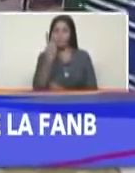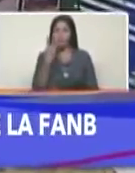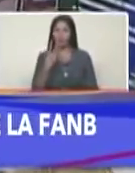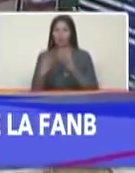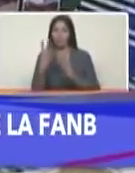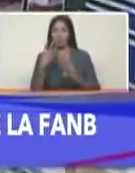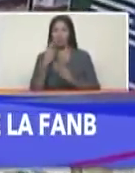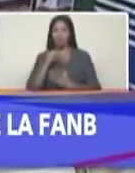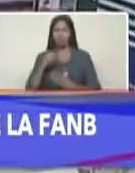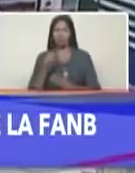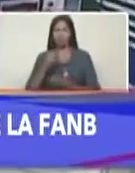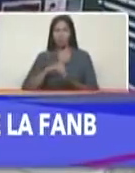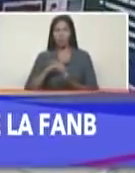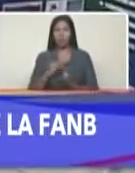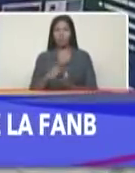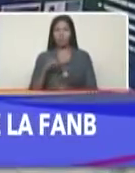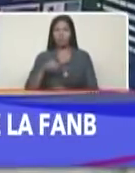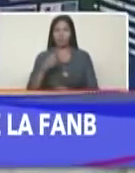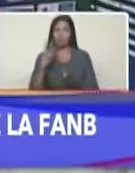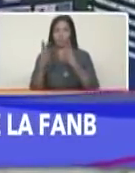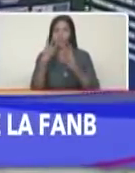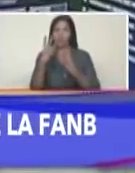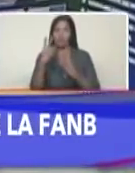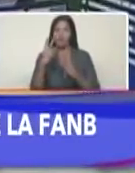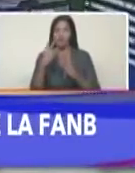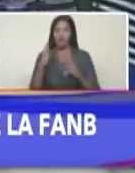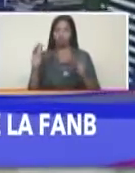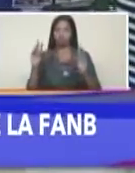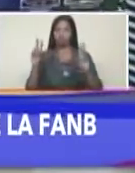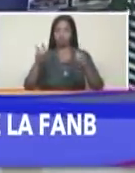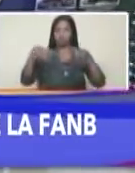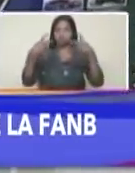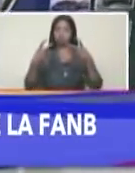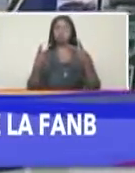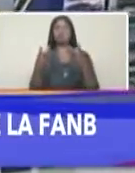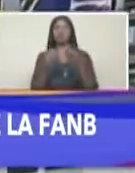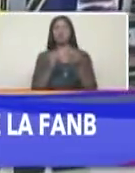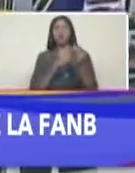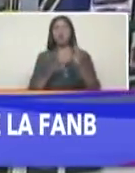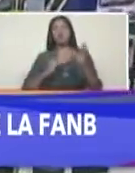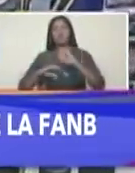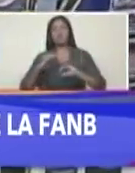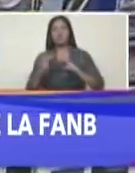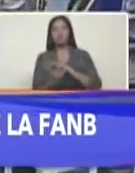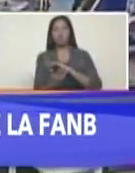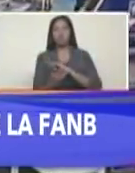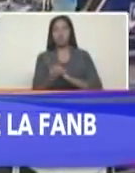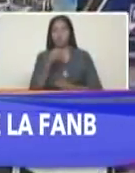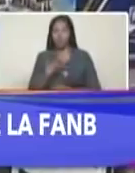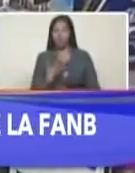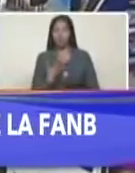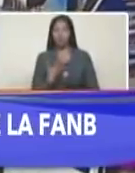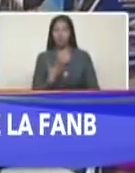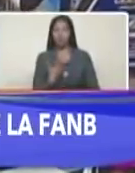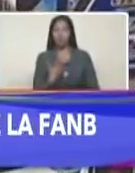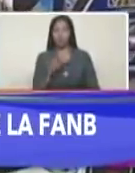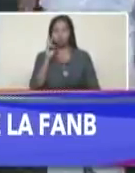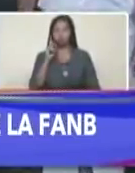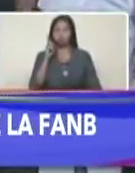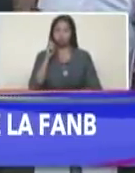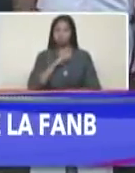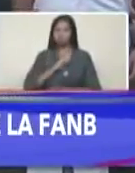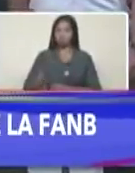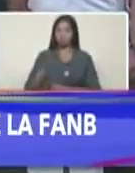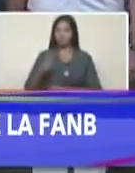edición de esta feria de innovación, ciencia y tecnología, que, bueno, obedece